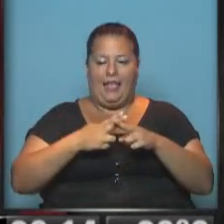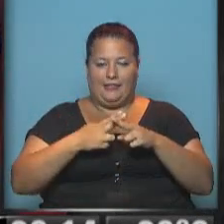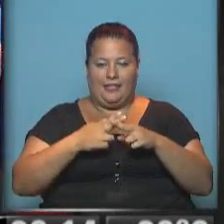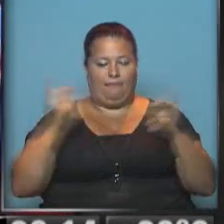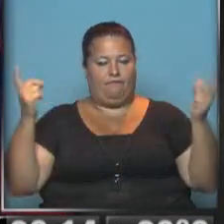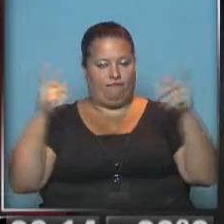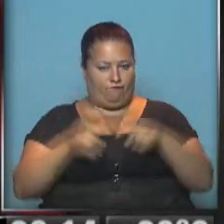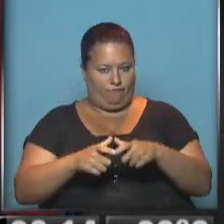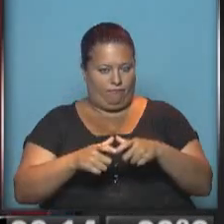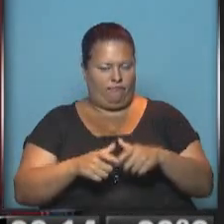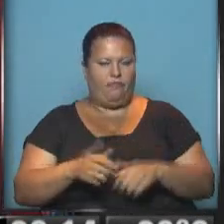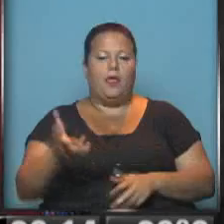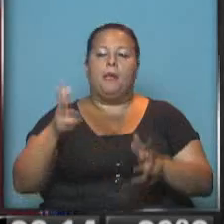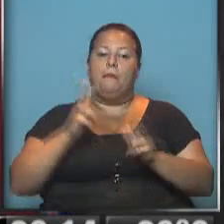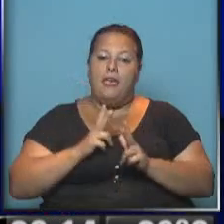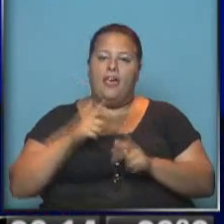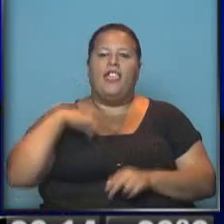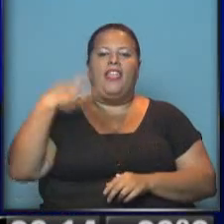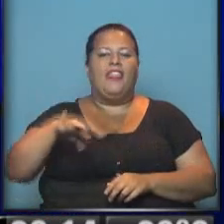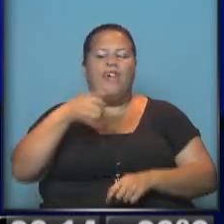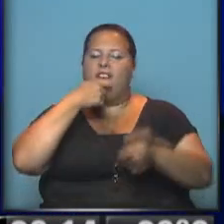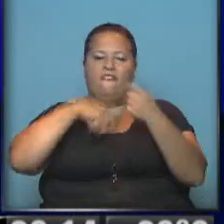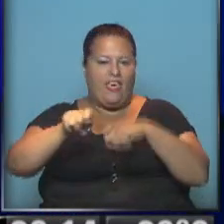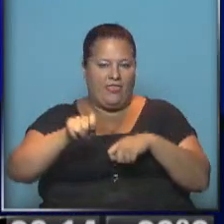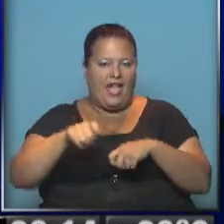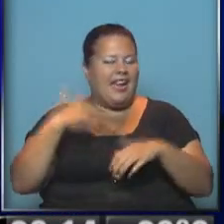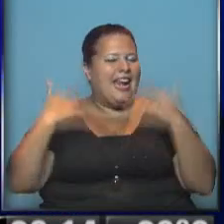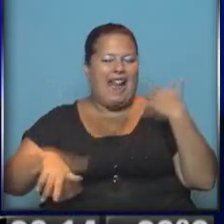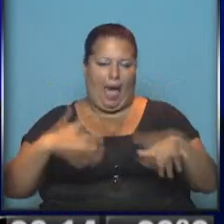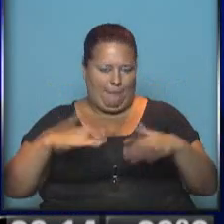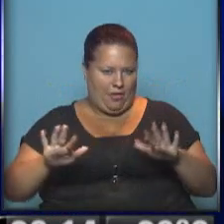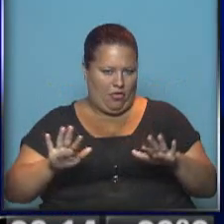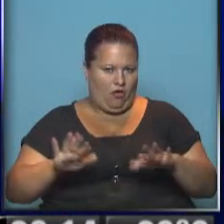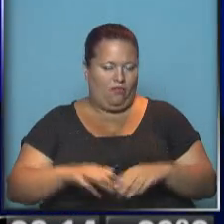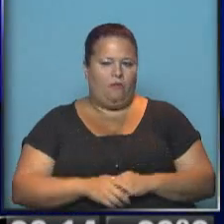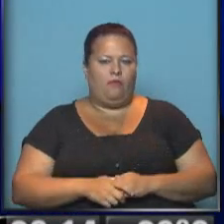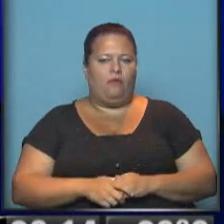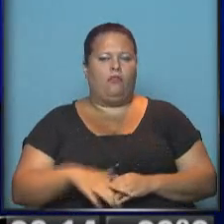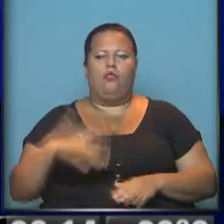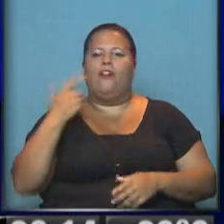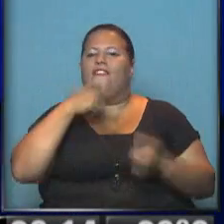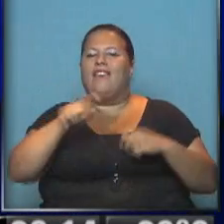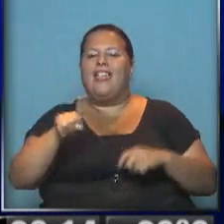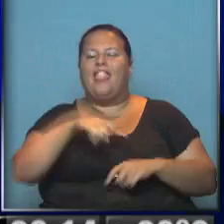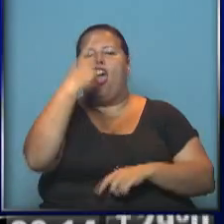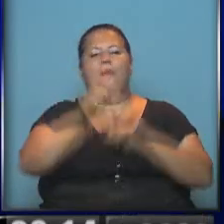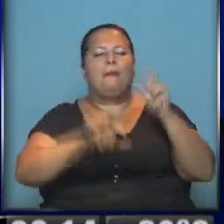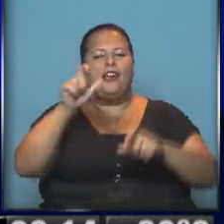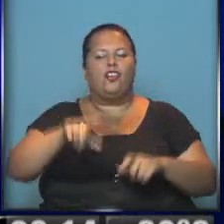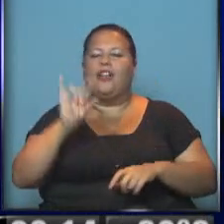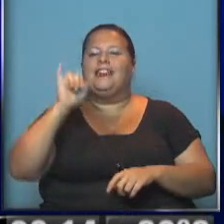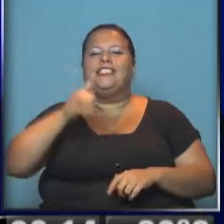y me dijo que yo debía vender cuanto antes. A nadie, no le podía vender a ninguna persona que no